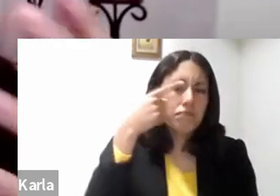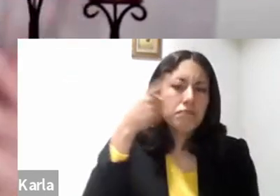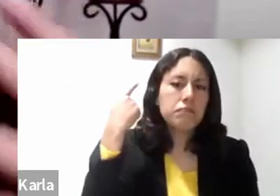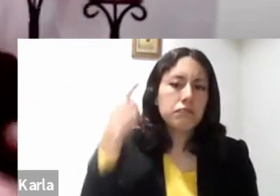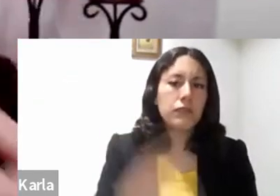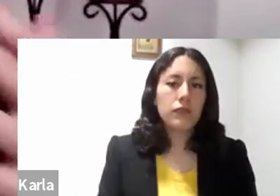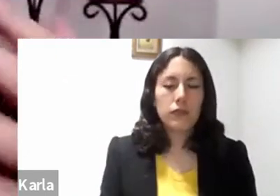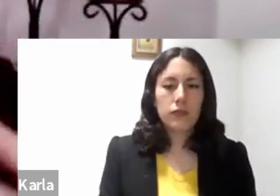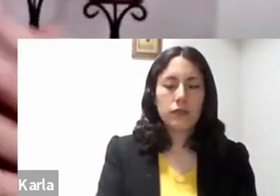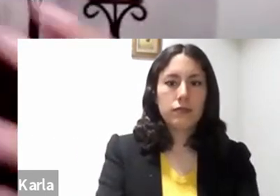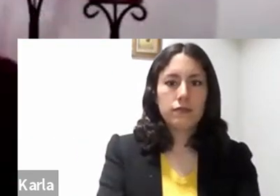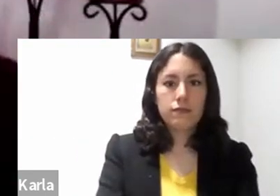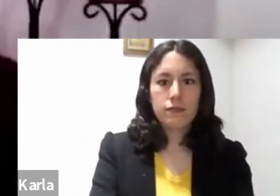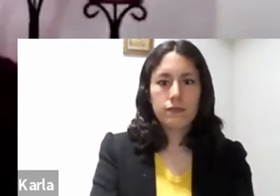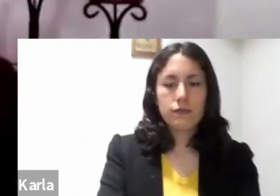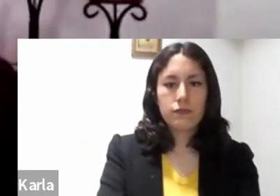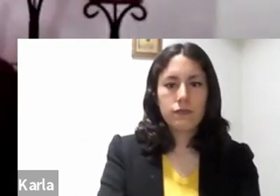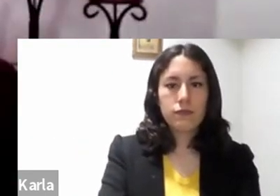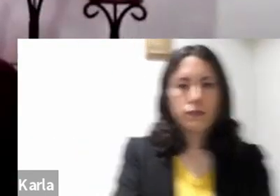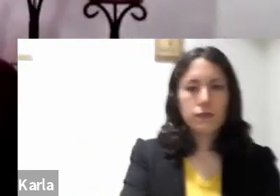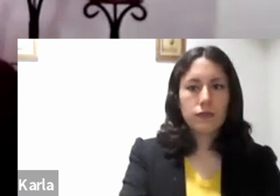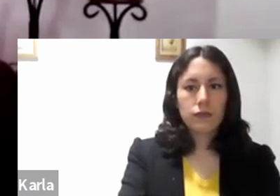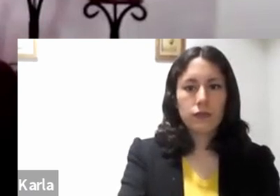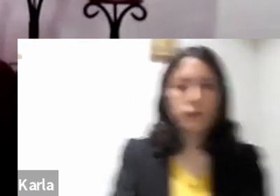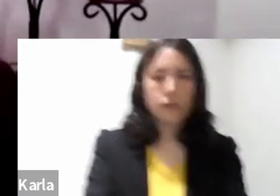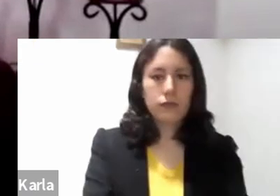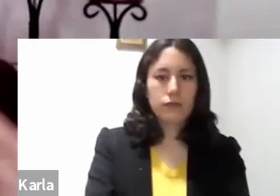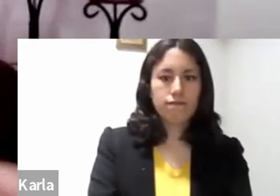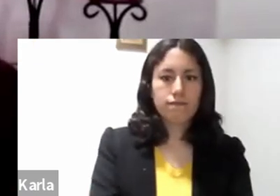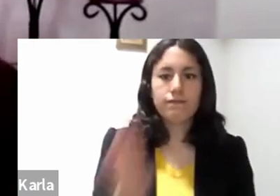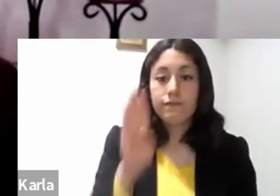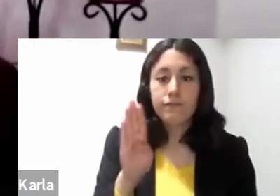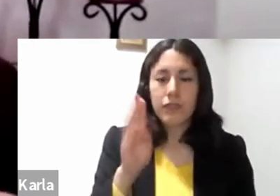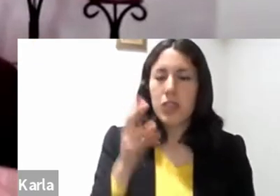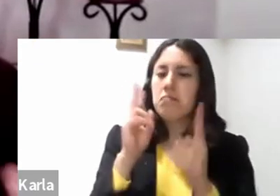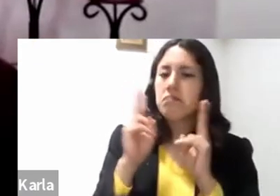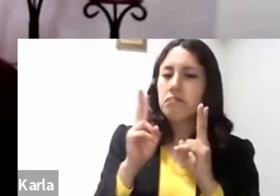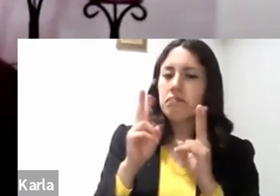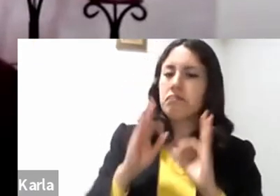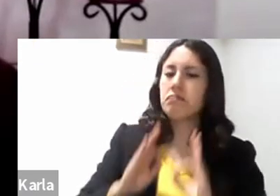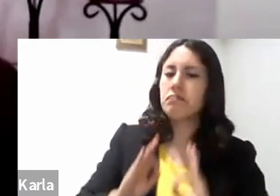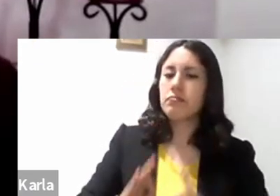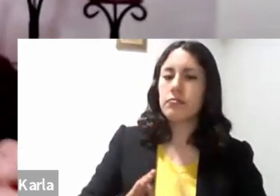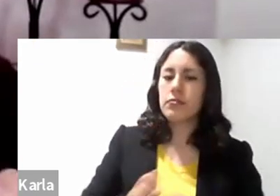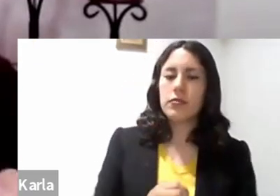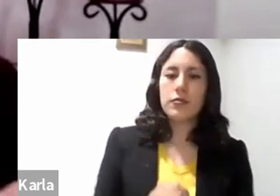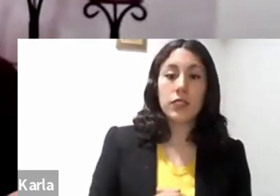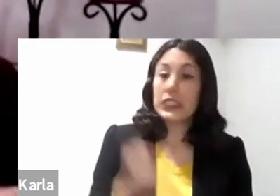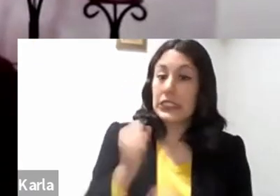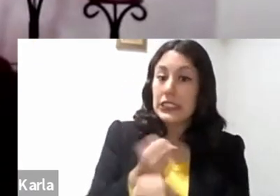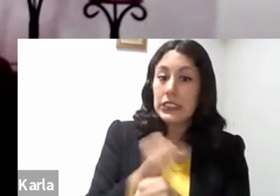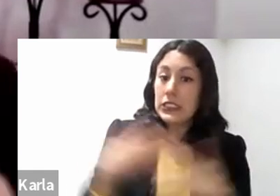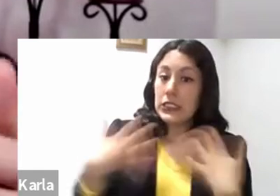como un platicar ligero no y así es como es muy práctico